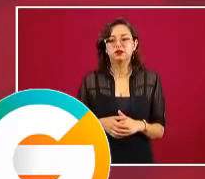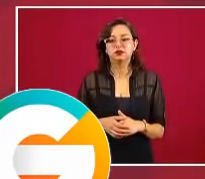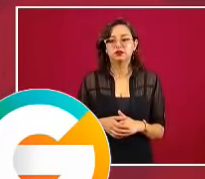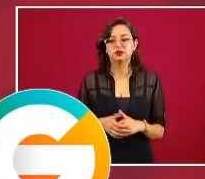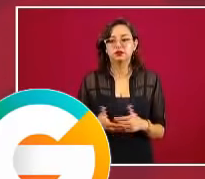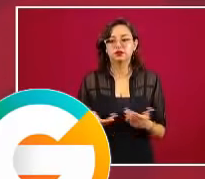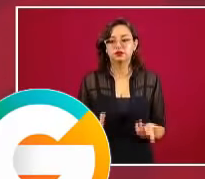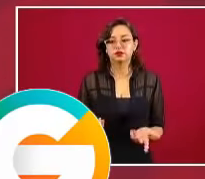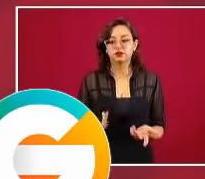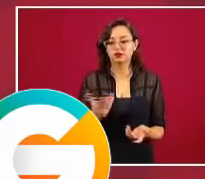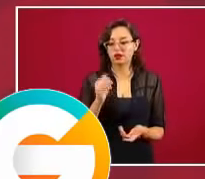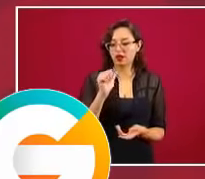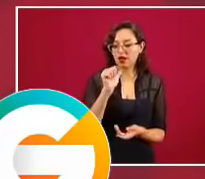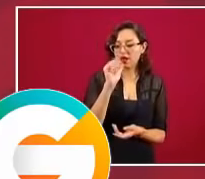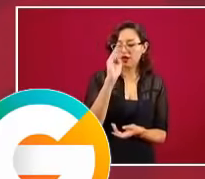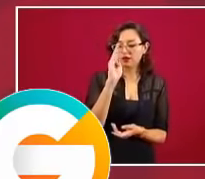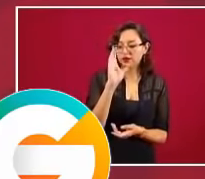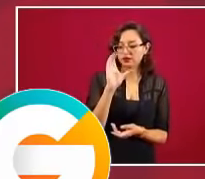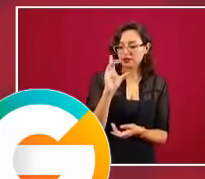el alfabeto,